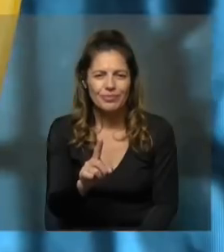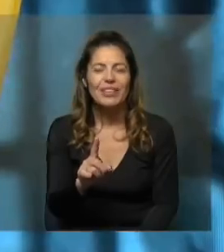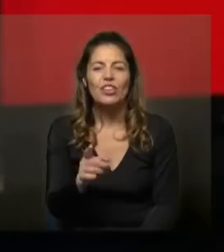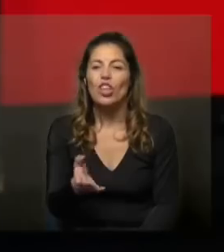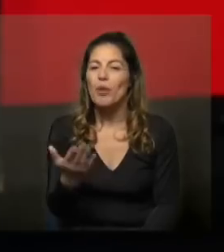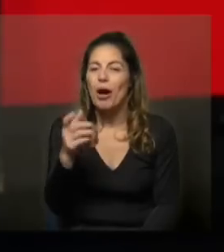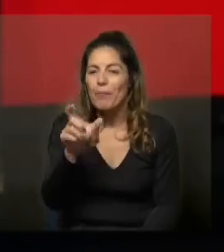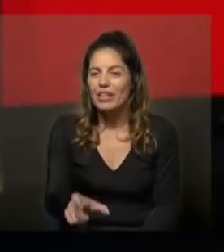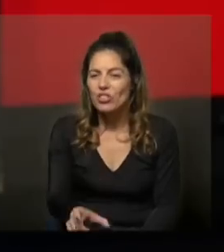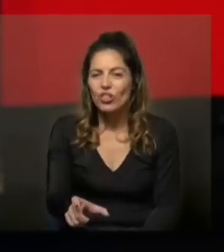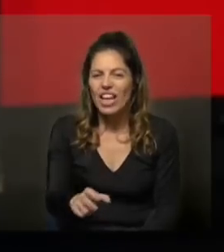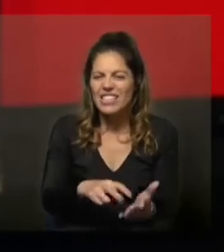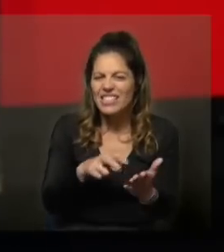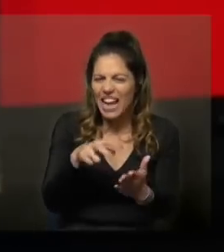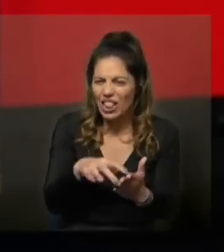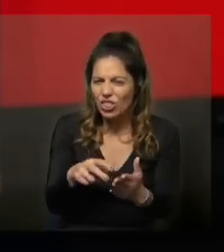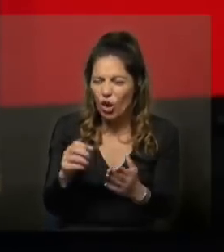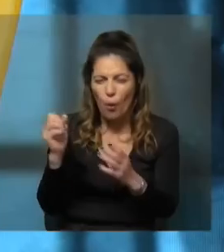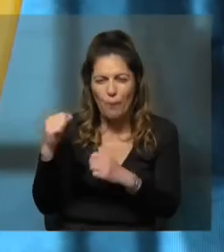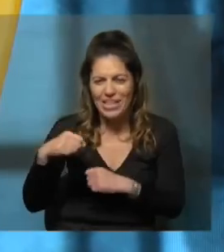eso fue salto